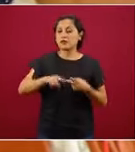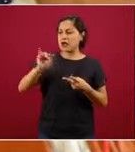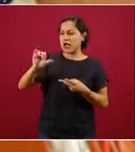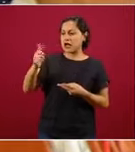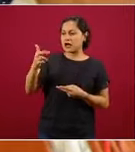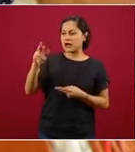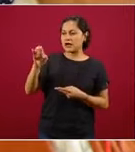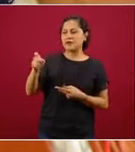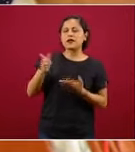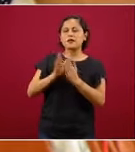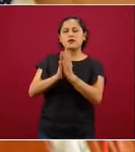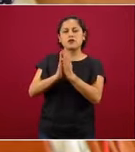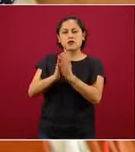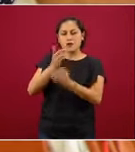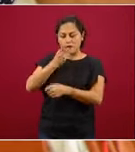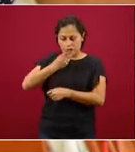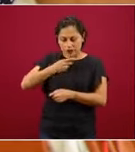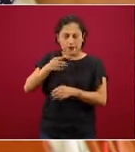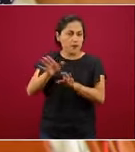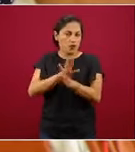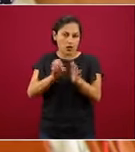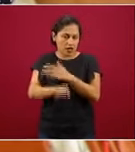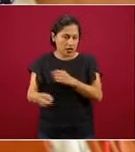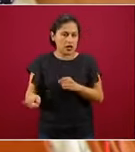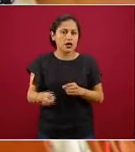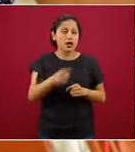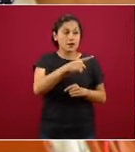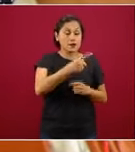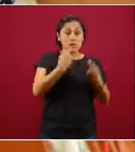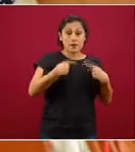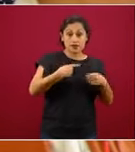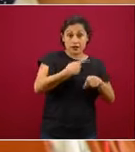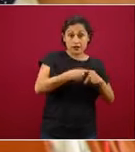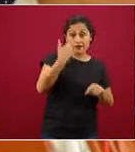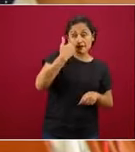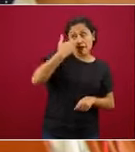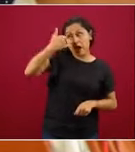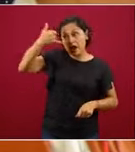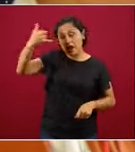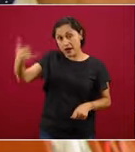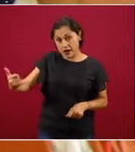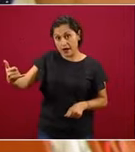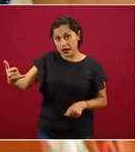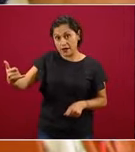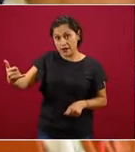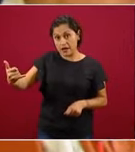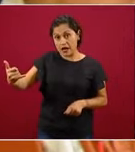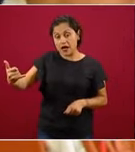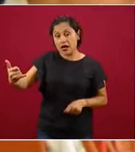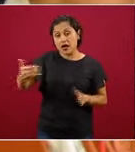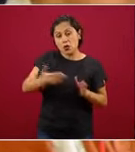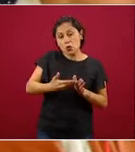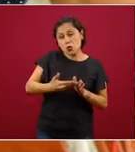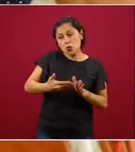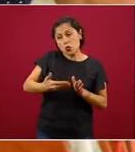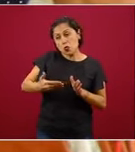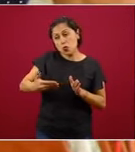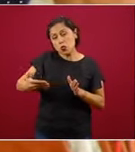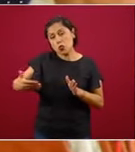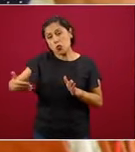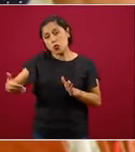un aproximado del tiempo desde que el paciente habla, ¿cuánto tiempo transcurre hasta que llega